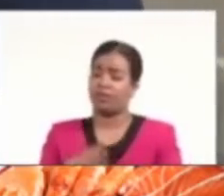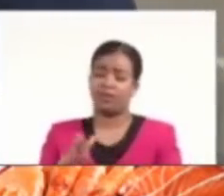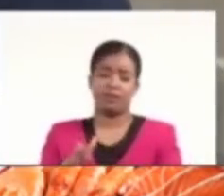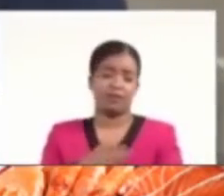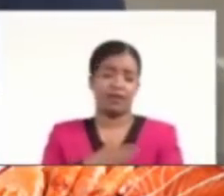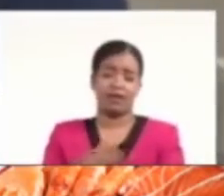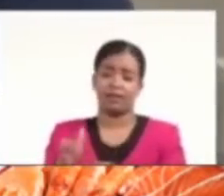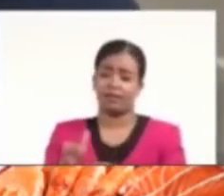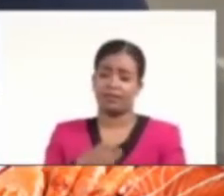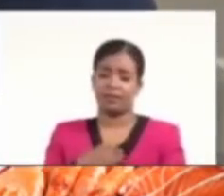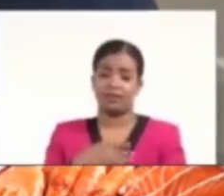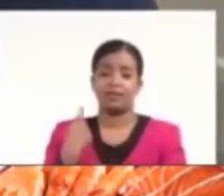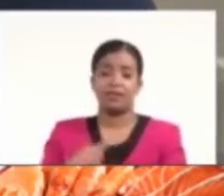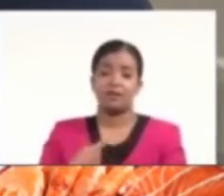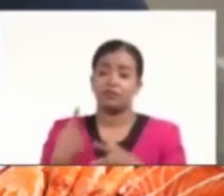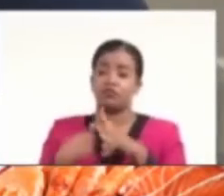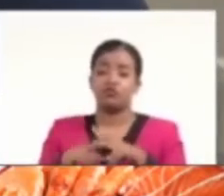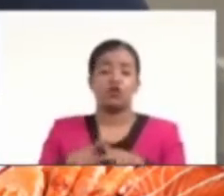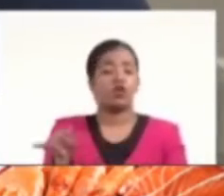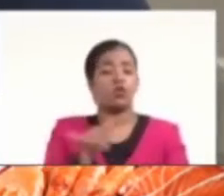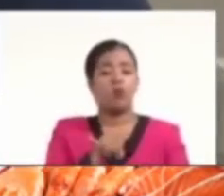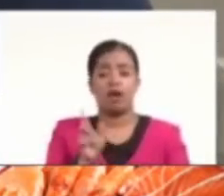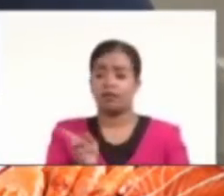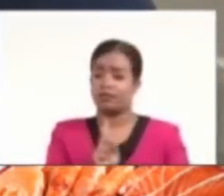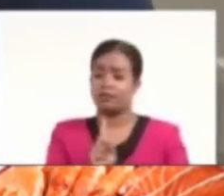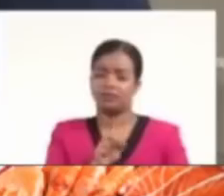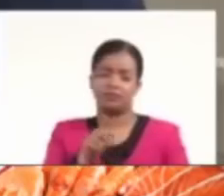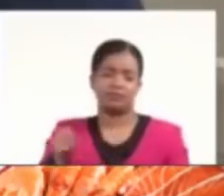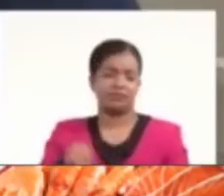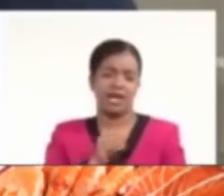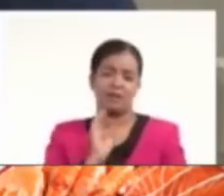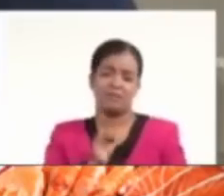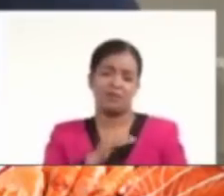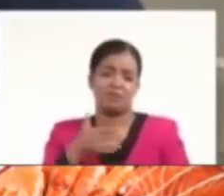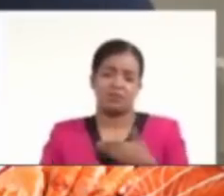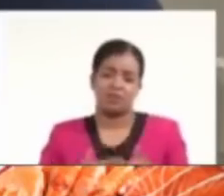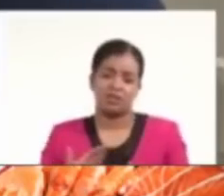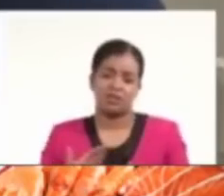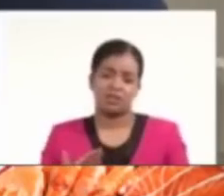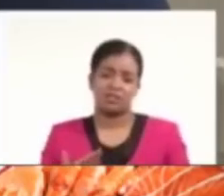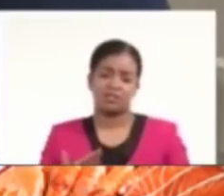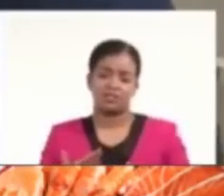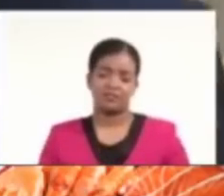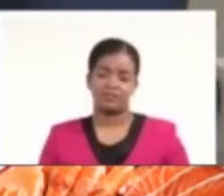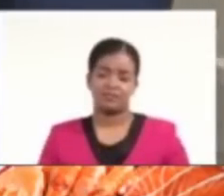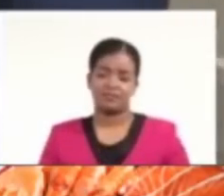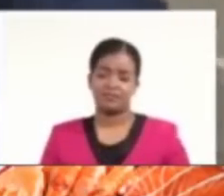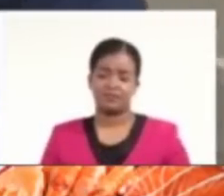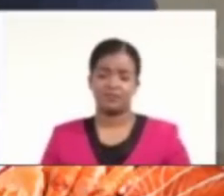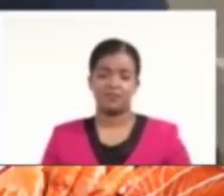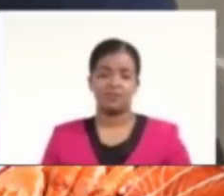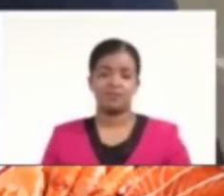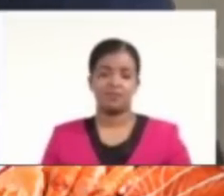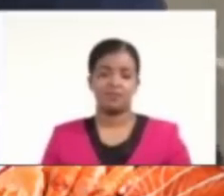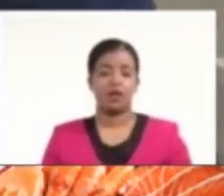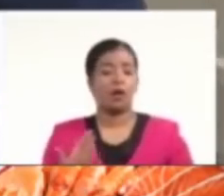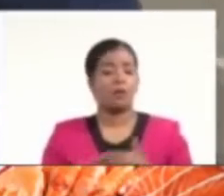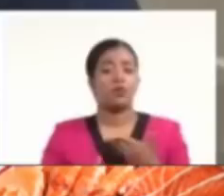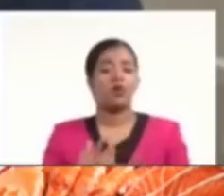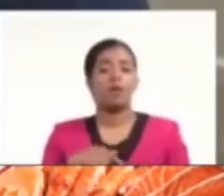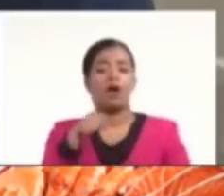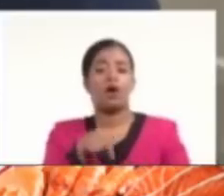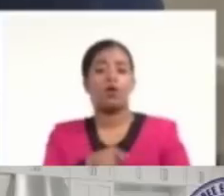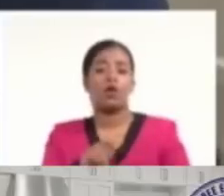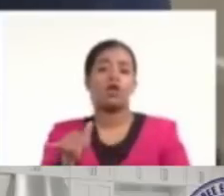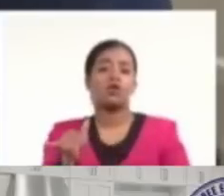soluciones diferentes a los propios problemas que tenemos, y que nosotros no vamos a enfrentar estos desafíos del 2023